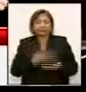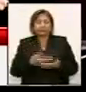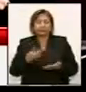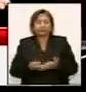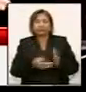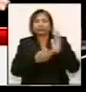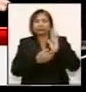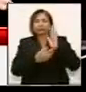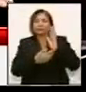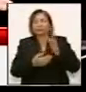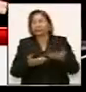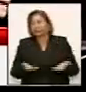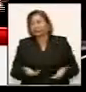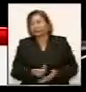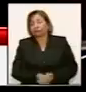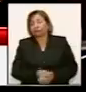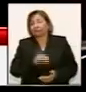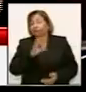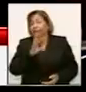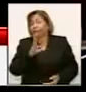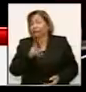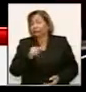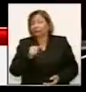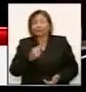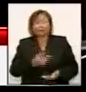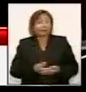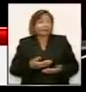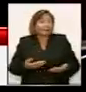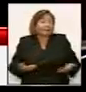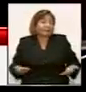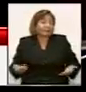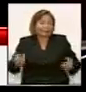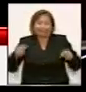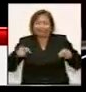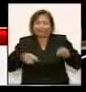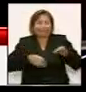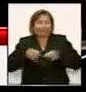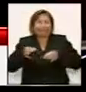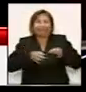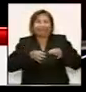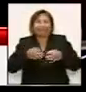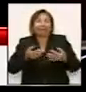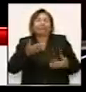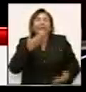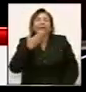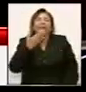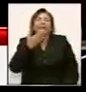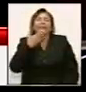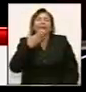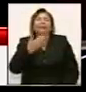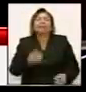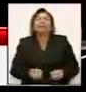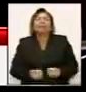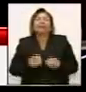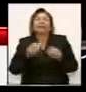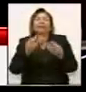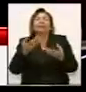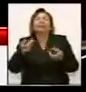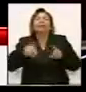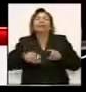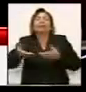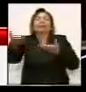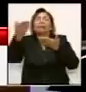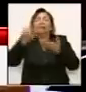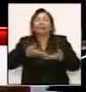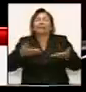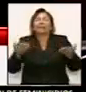tema. Ahora, el robo, la porquería, eso, acá nos explican quiénes son los corruptos y cuánto es lo que nos van a deber.